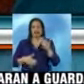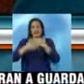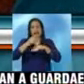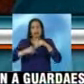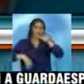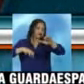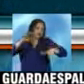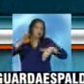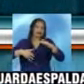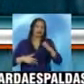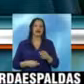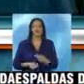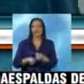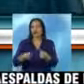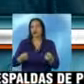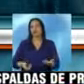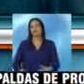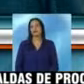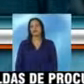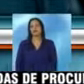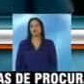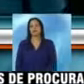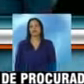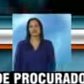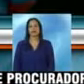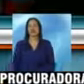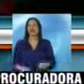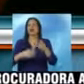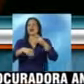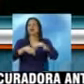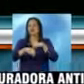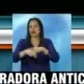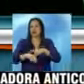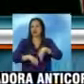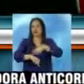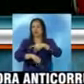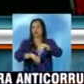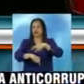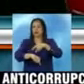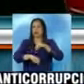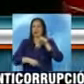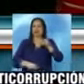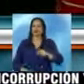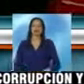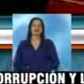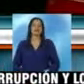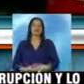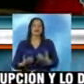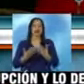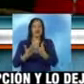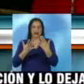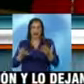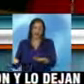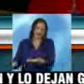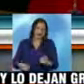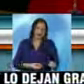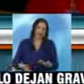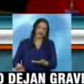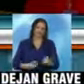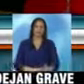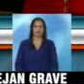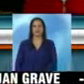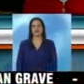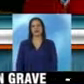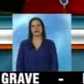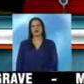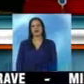van a poder volver a la playa? ¿Cuánto va a demorar el recojo de, claro, todos los escombros. En este momento, por ejemplo,